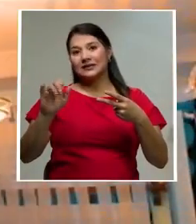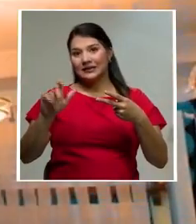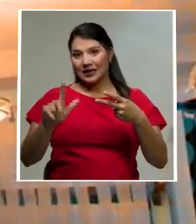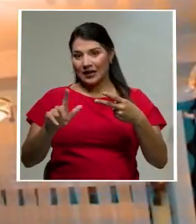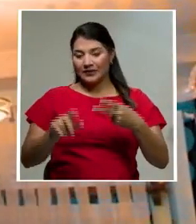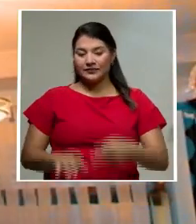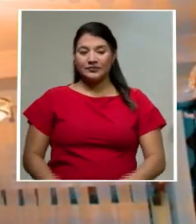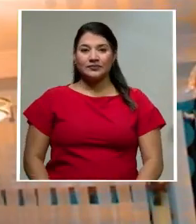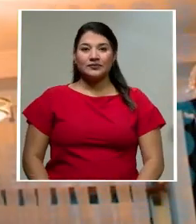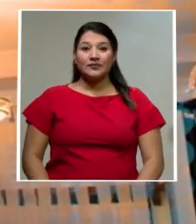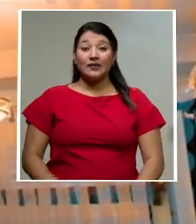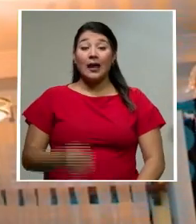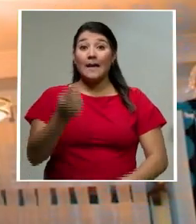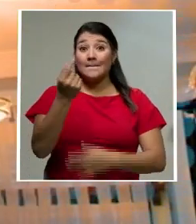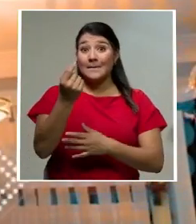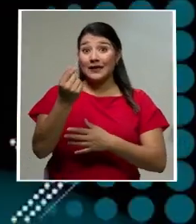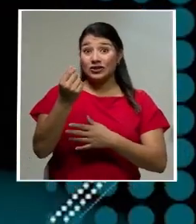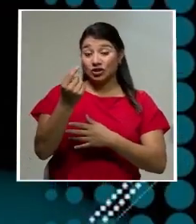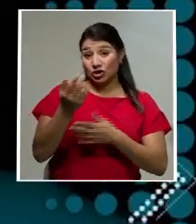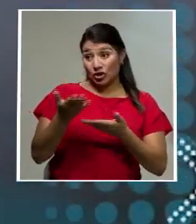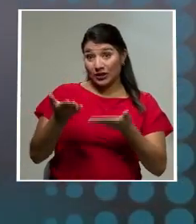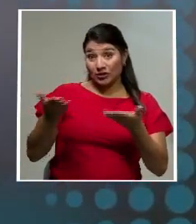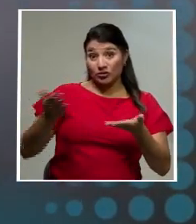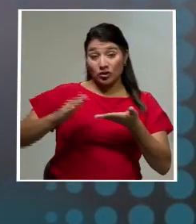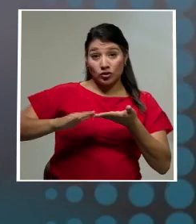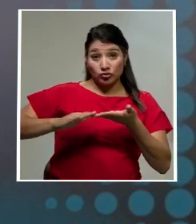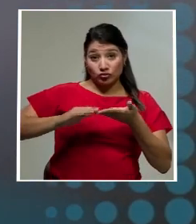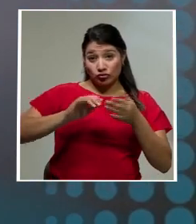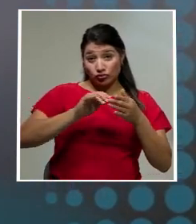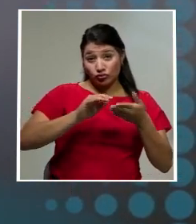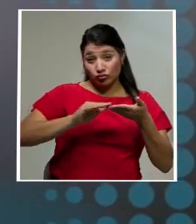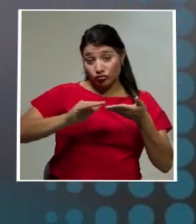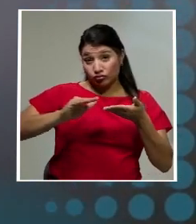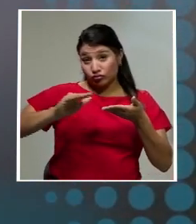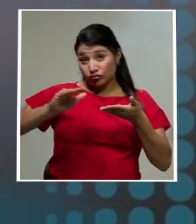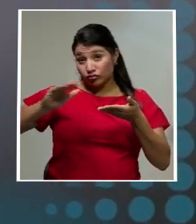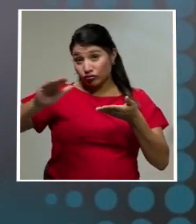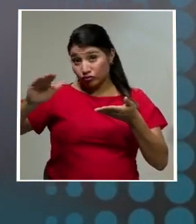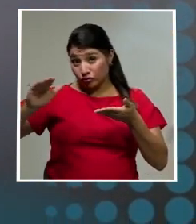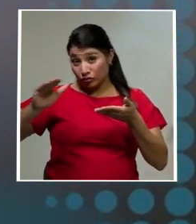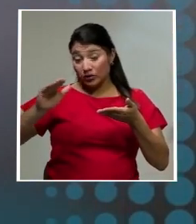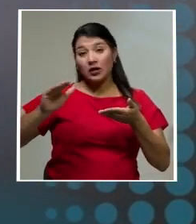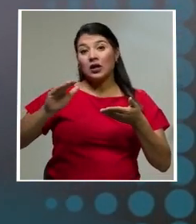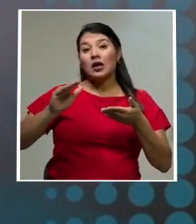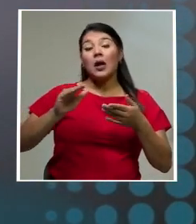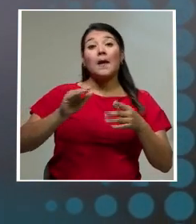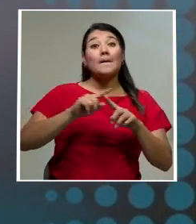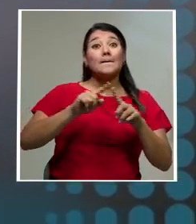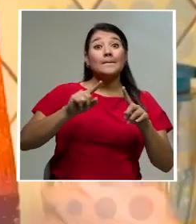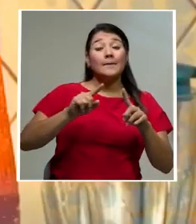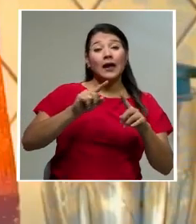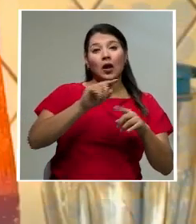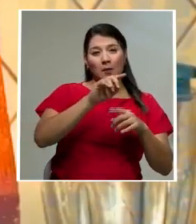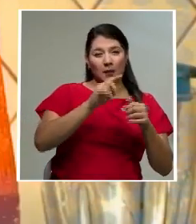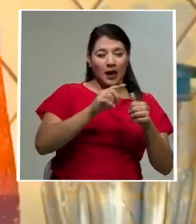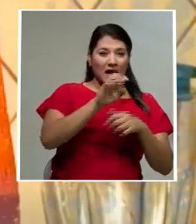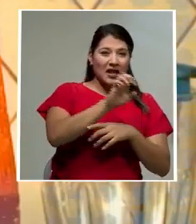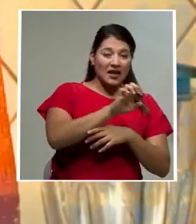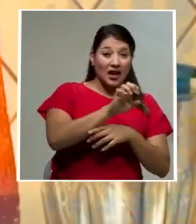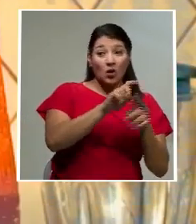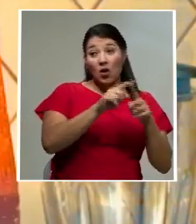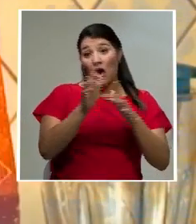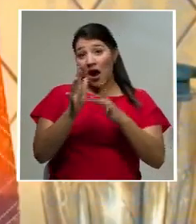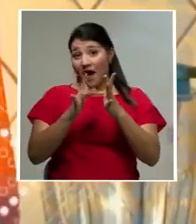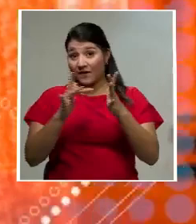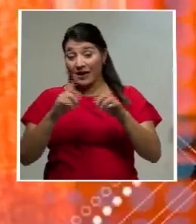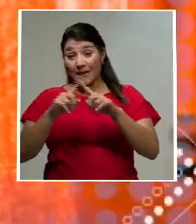Pese a que la inflación se mantuvo en aumento en los últimos 4 meses, entre junio y julio hubo una leve disminución en el precio de algunos